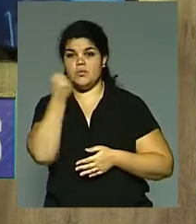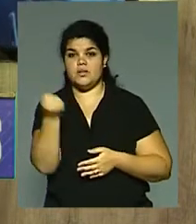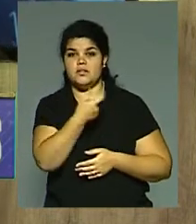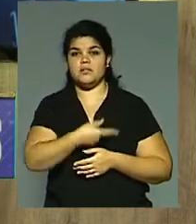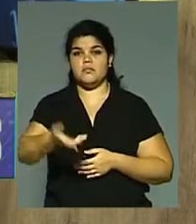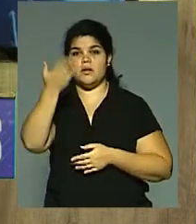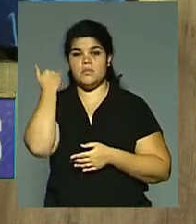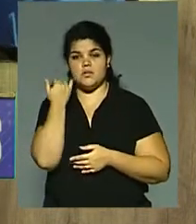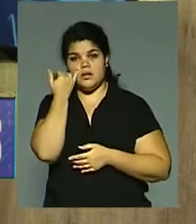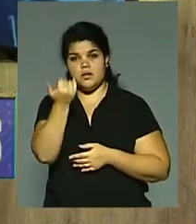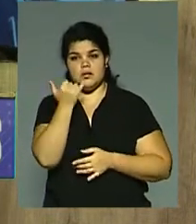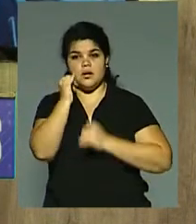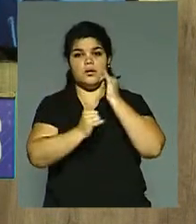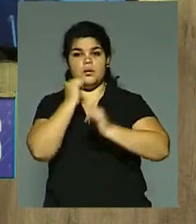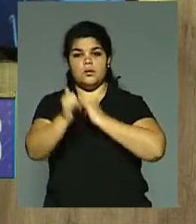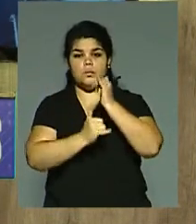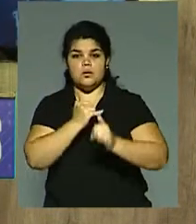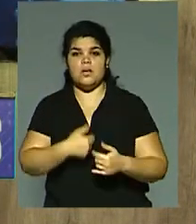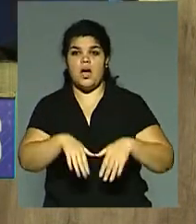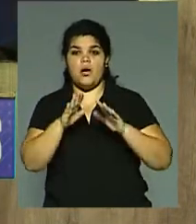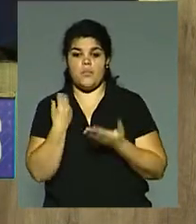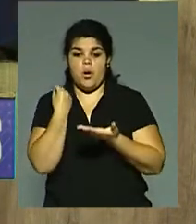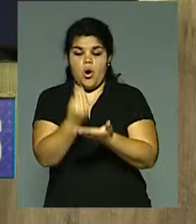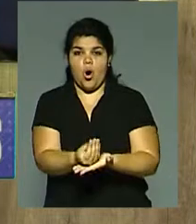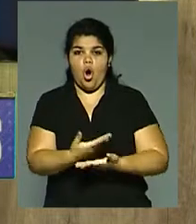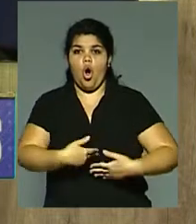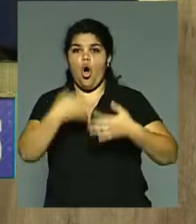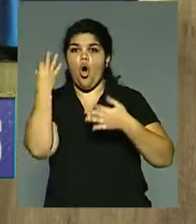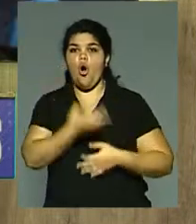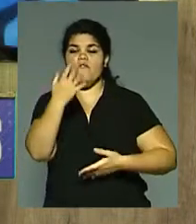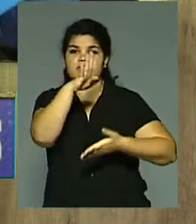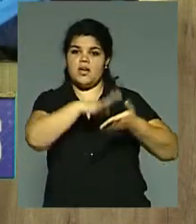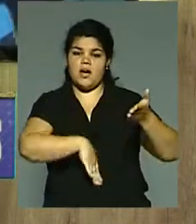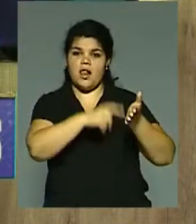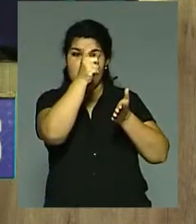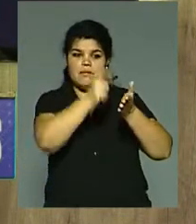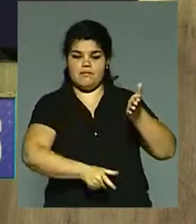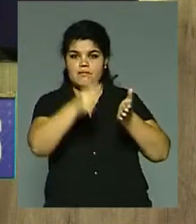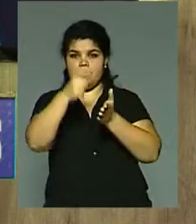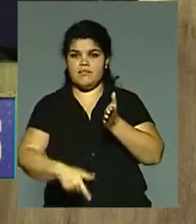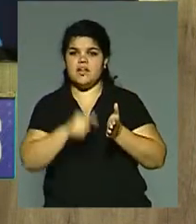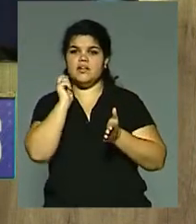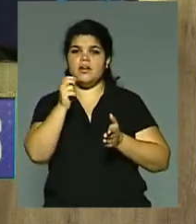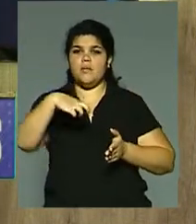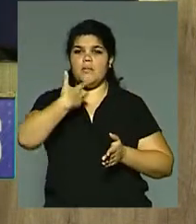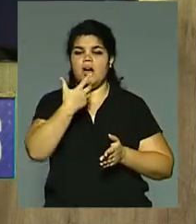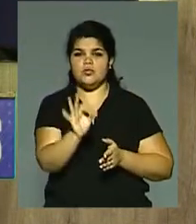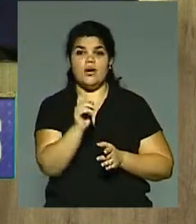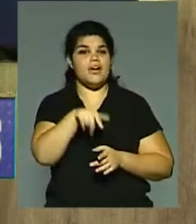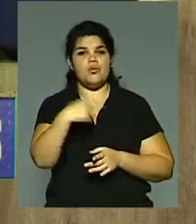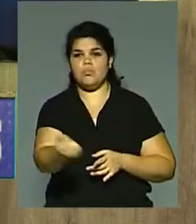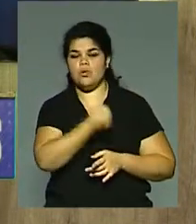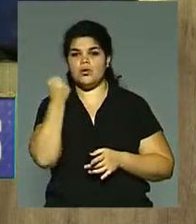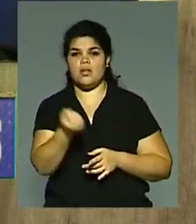que en el momento de presentar oficialmente la lista de precandidatos para las PASO van a ser muy importantes las encuestas